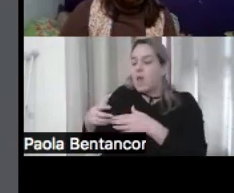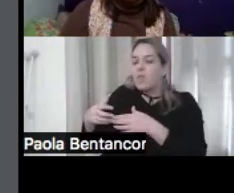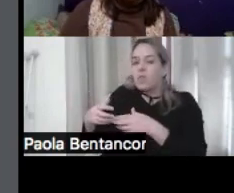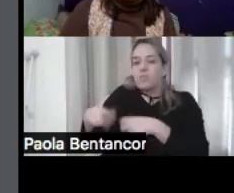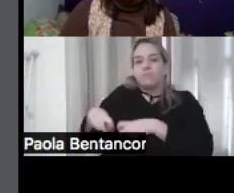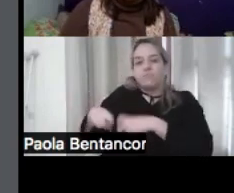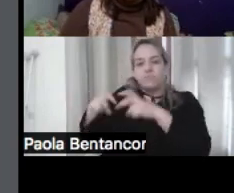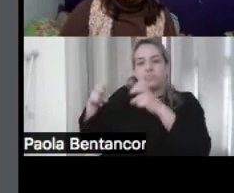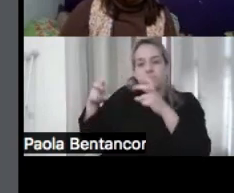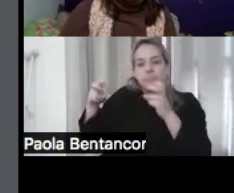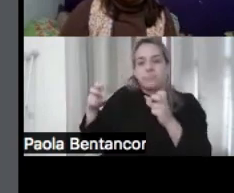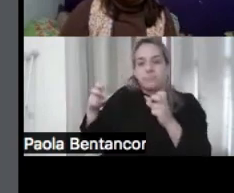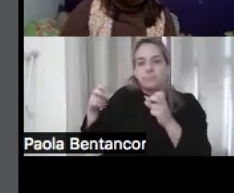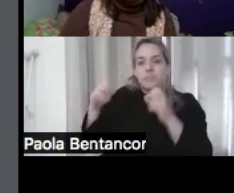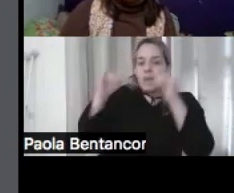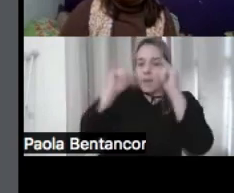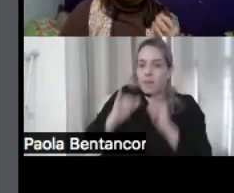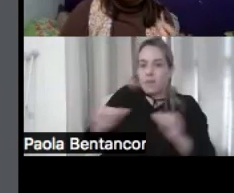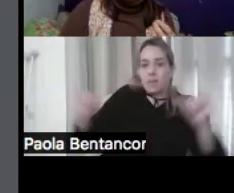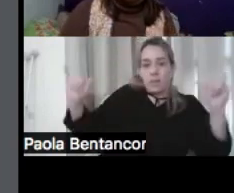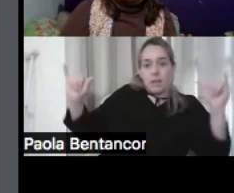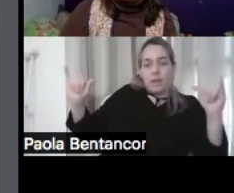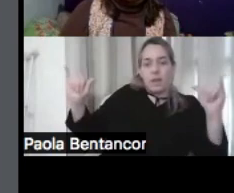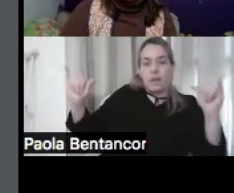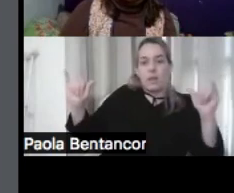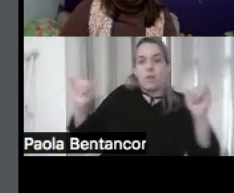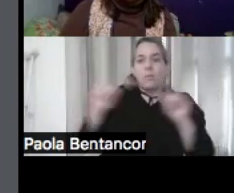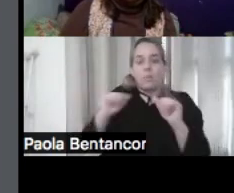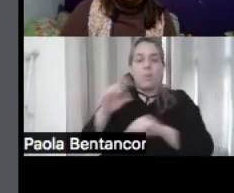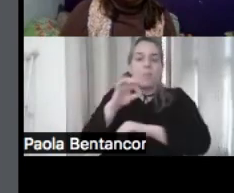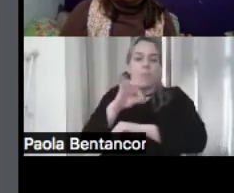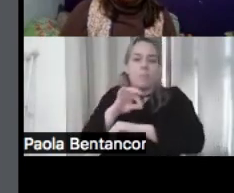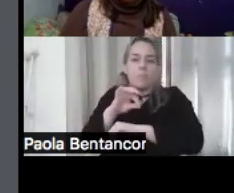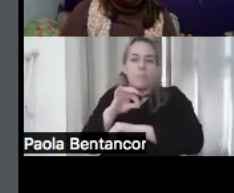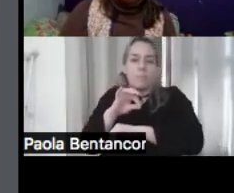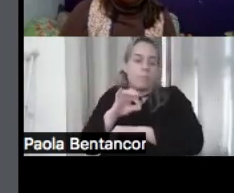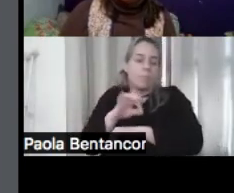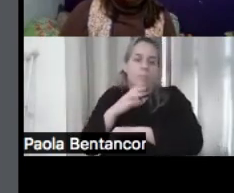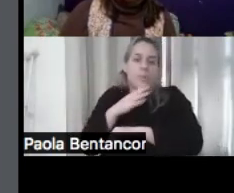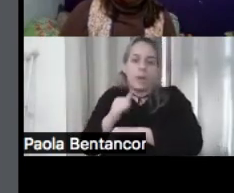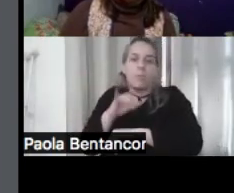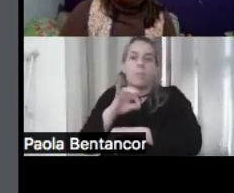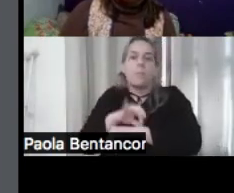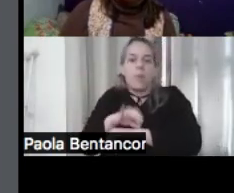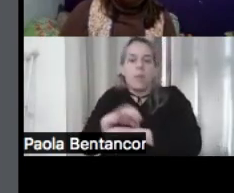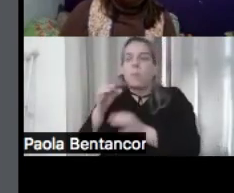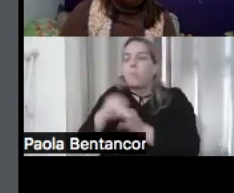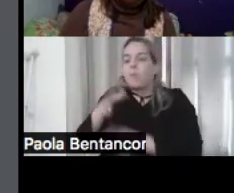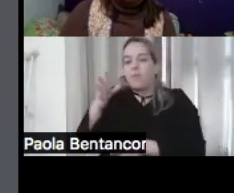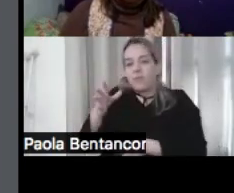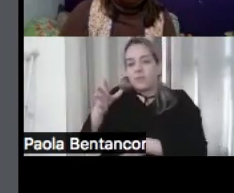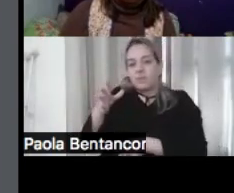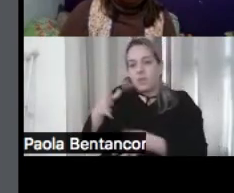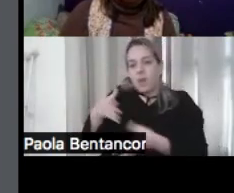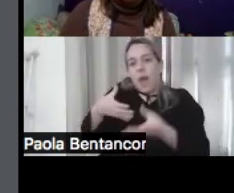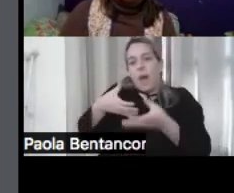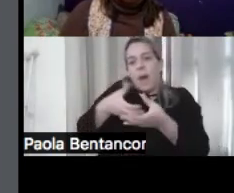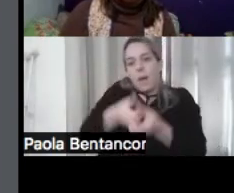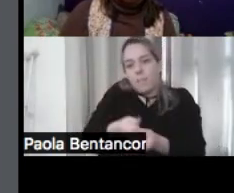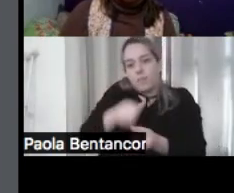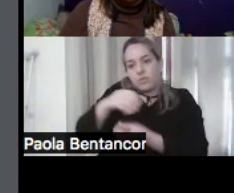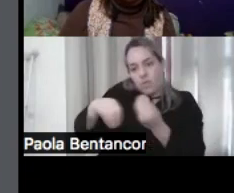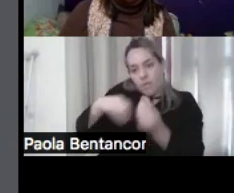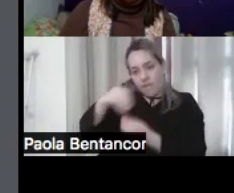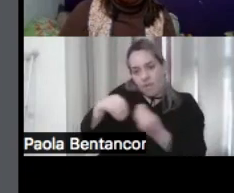de divulgación para que los y las profesionales tengan en cuenta esta variable y puedan apoyar a la lactancia de estas familias en